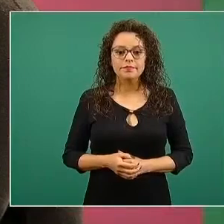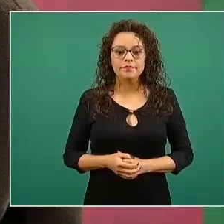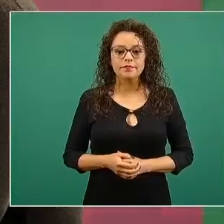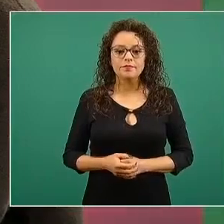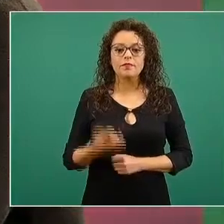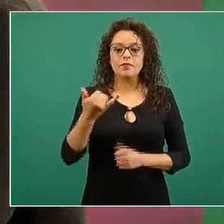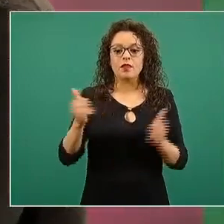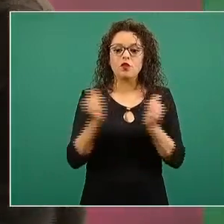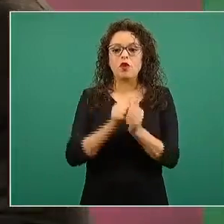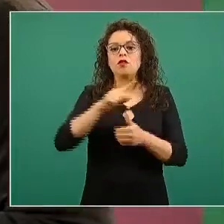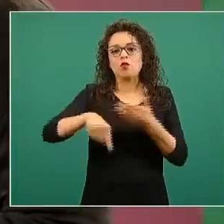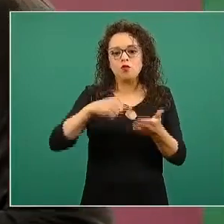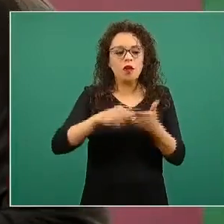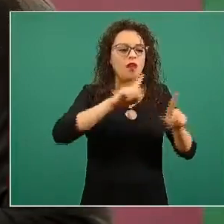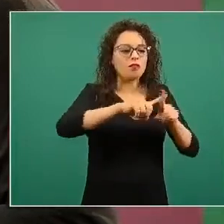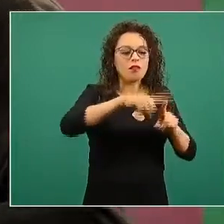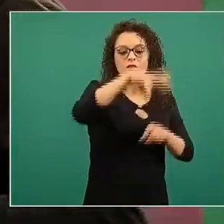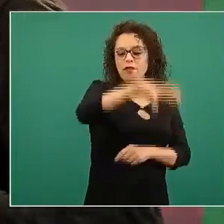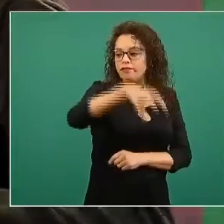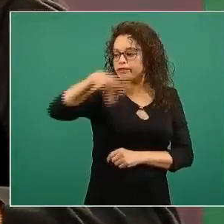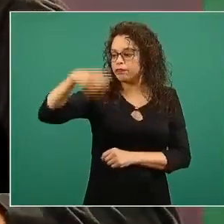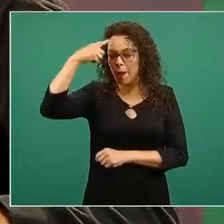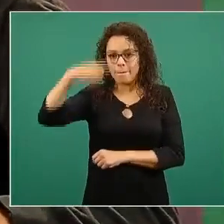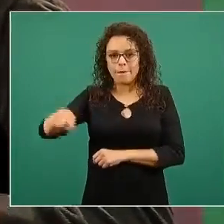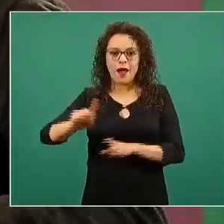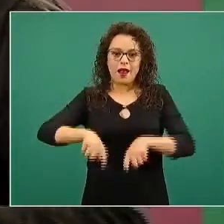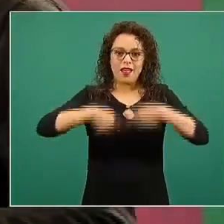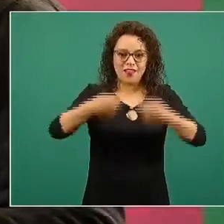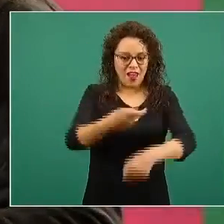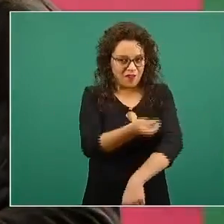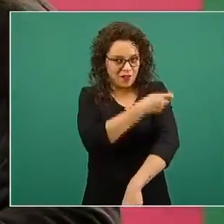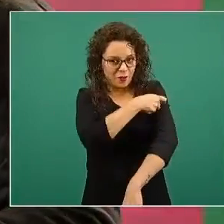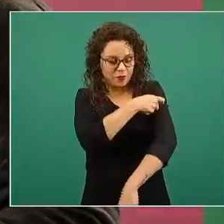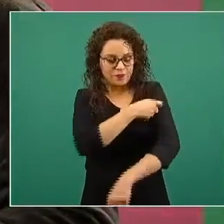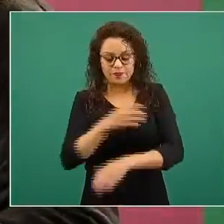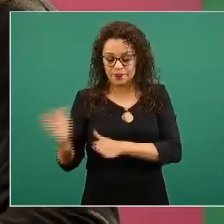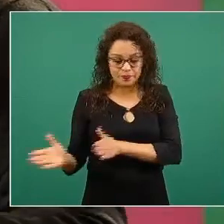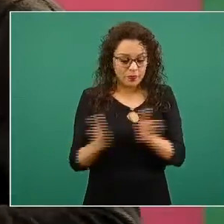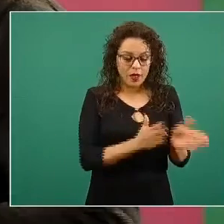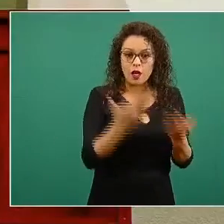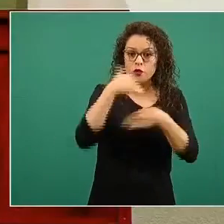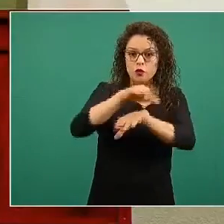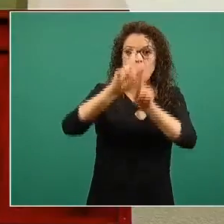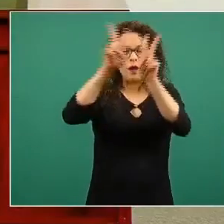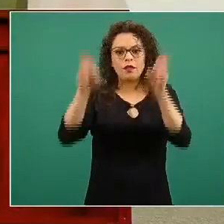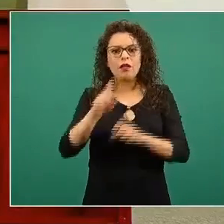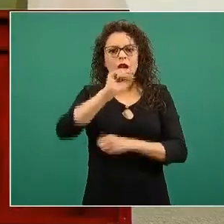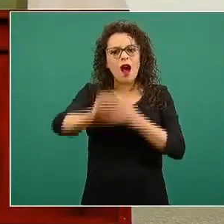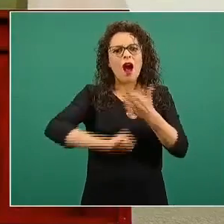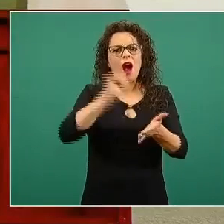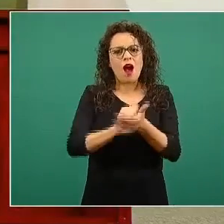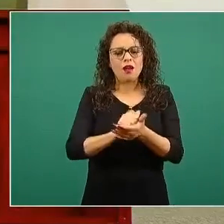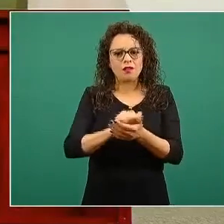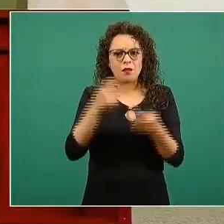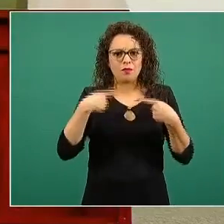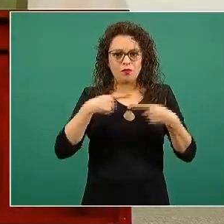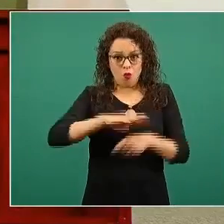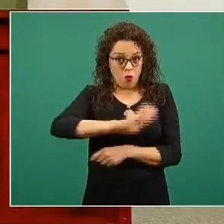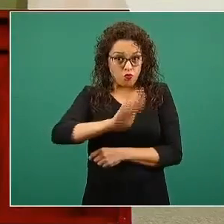de vacunación. En el caso del tema de actas de defunción, pues bueno, como sabemos, estas